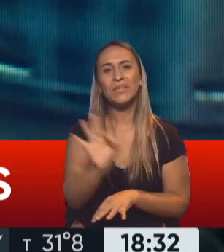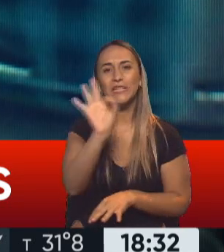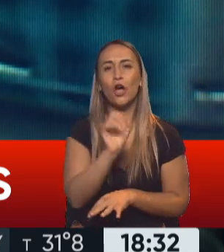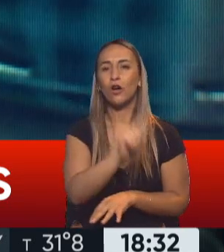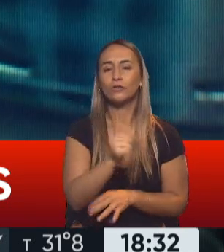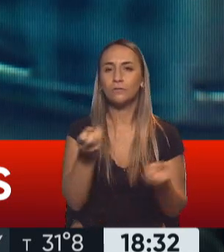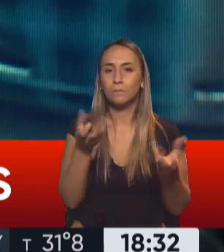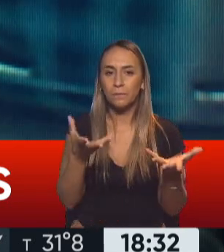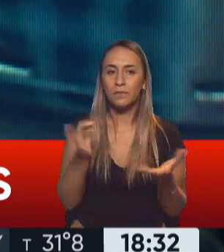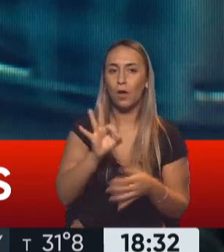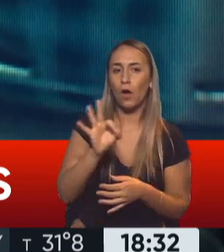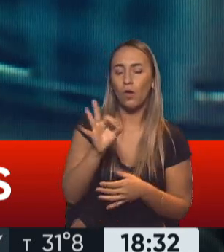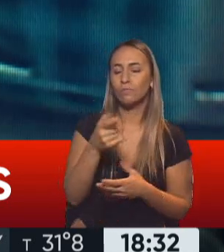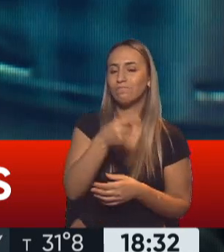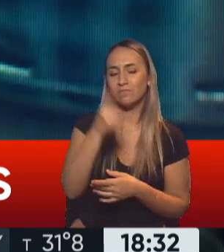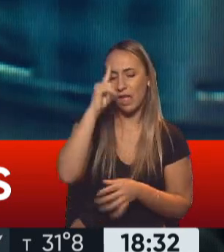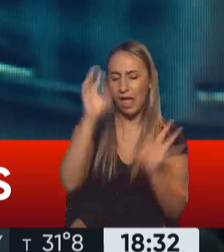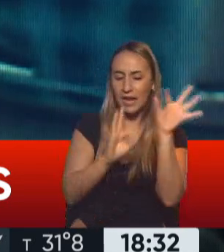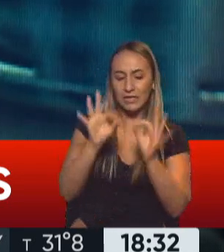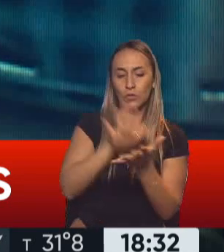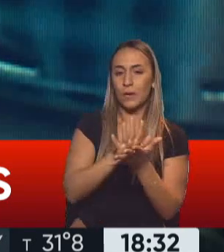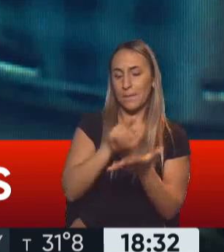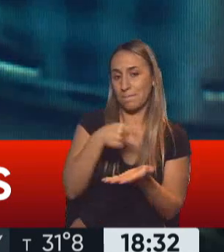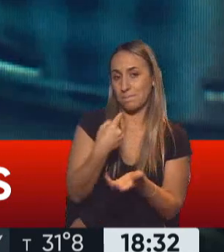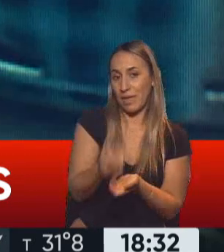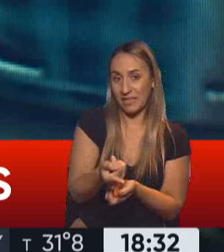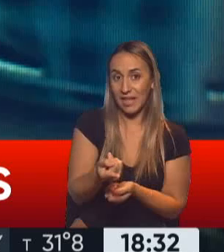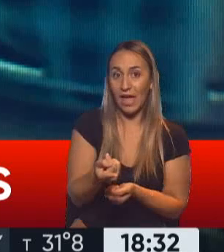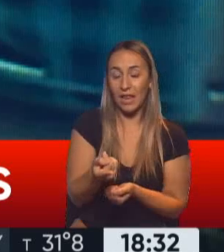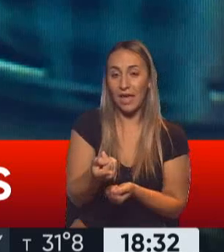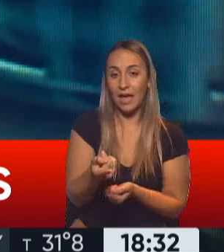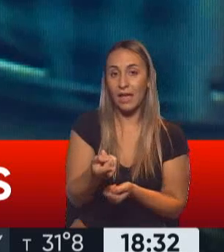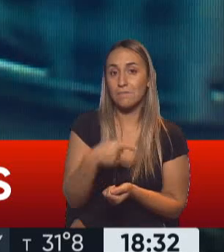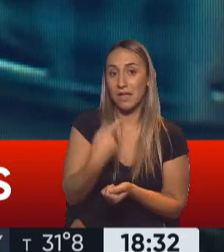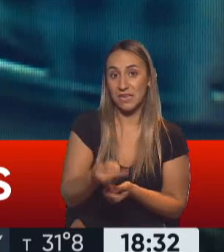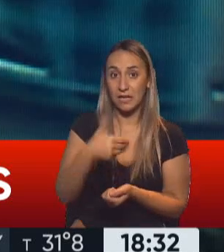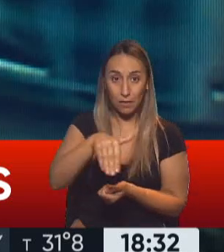el análisis que puede realizar con respecto a lo que va a pasar mañana y el encuentro con Martín Guzmán?